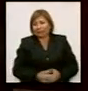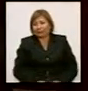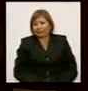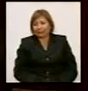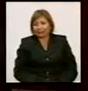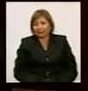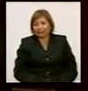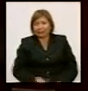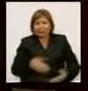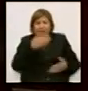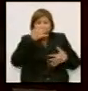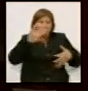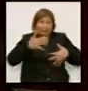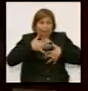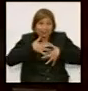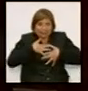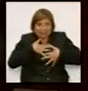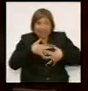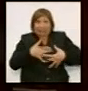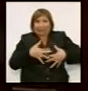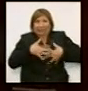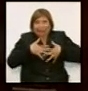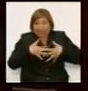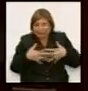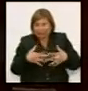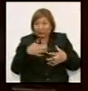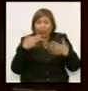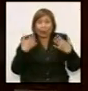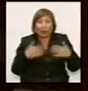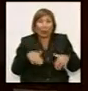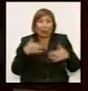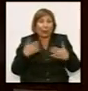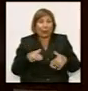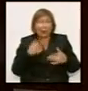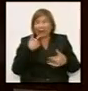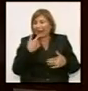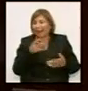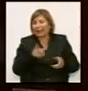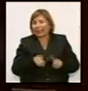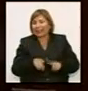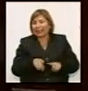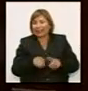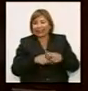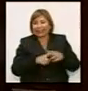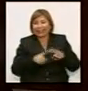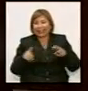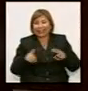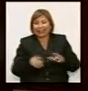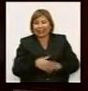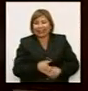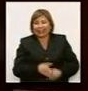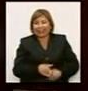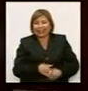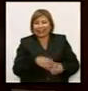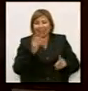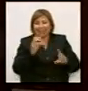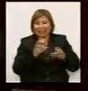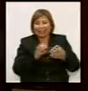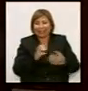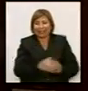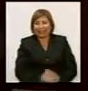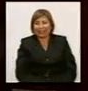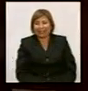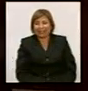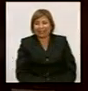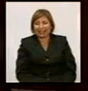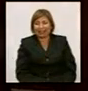su asfixia. Pero más grave era cuando tuviéramos que salir de la pieza. Me